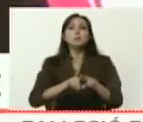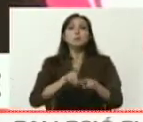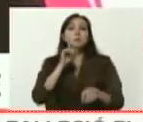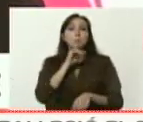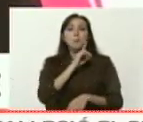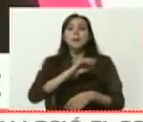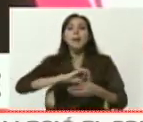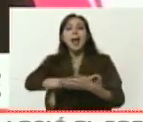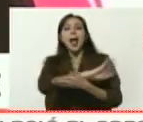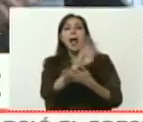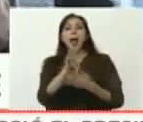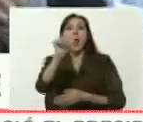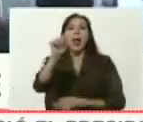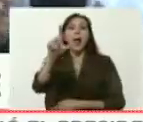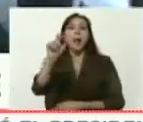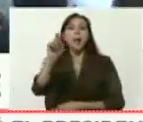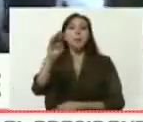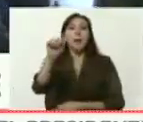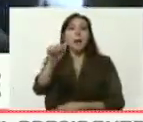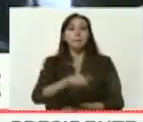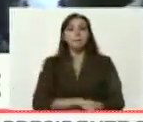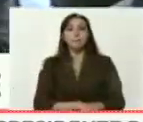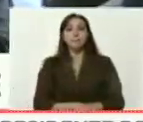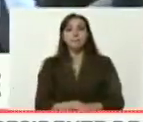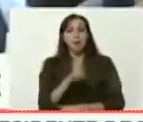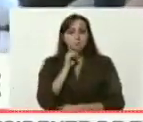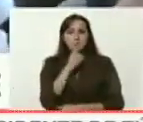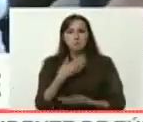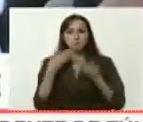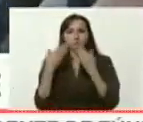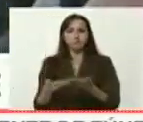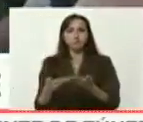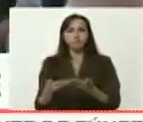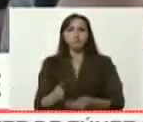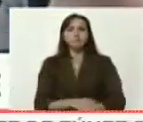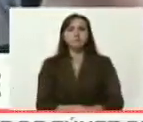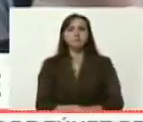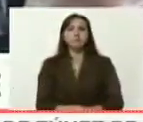imagínense. Le dieron ese nombre porque...